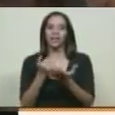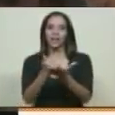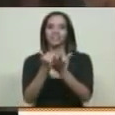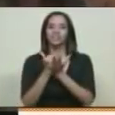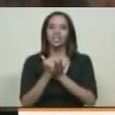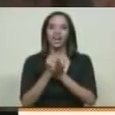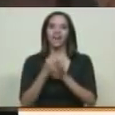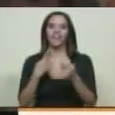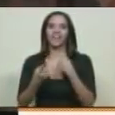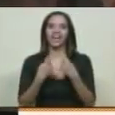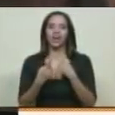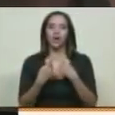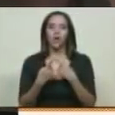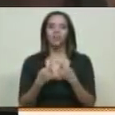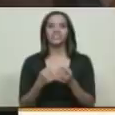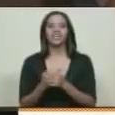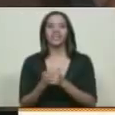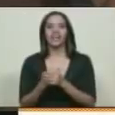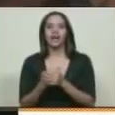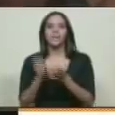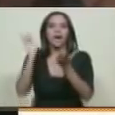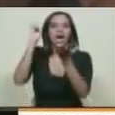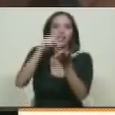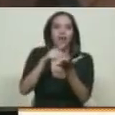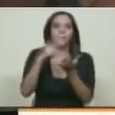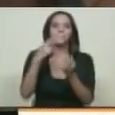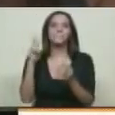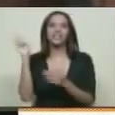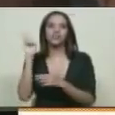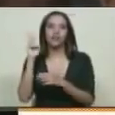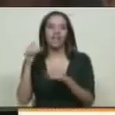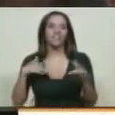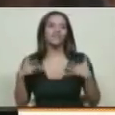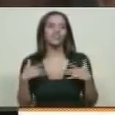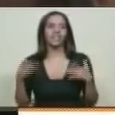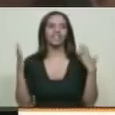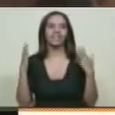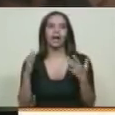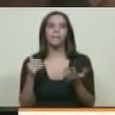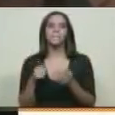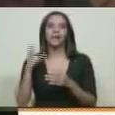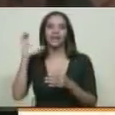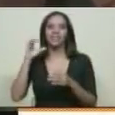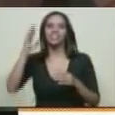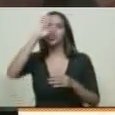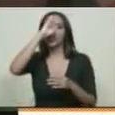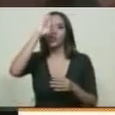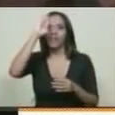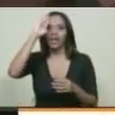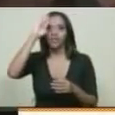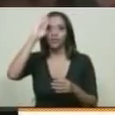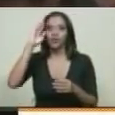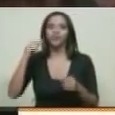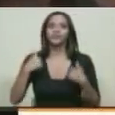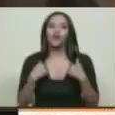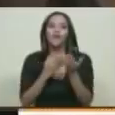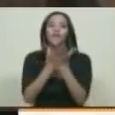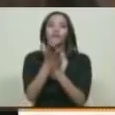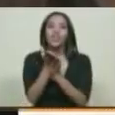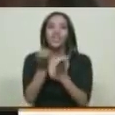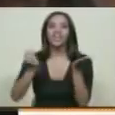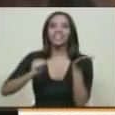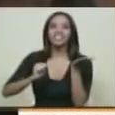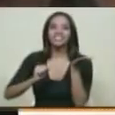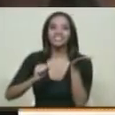cosas y me ha traído aquí a Venezuela a disfrutar de este gran país. Diosdado, soy un fiel seguidor de su programa, lo